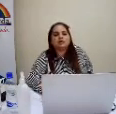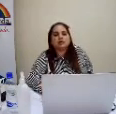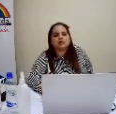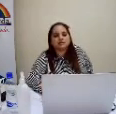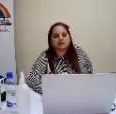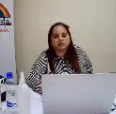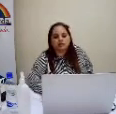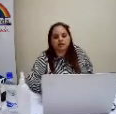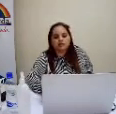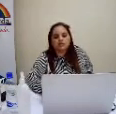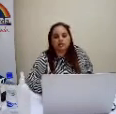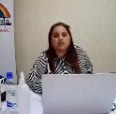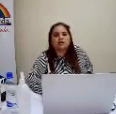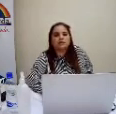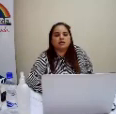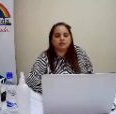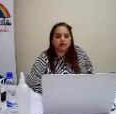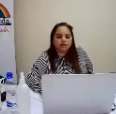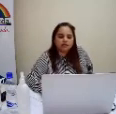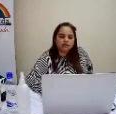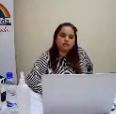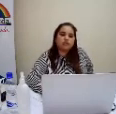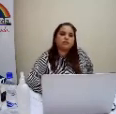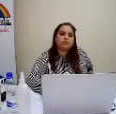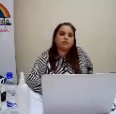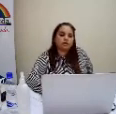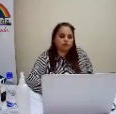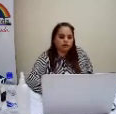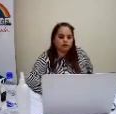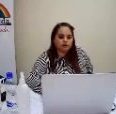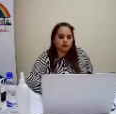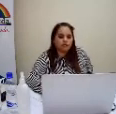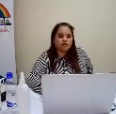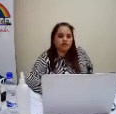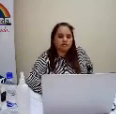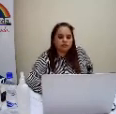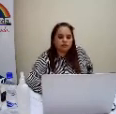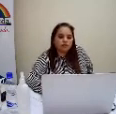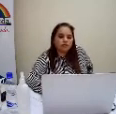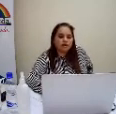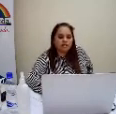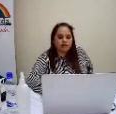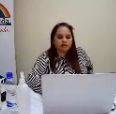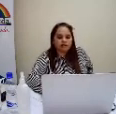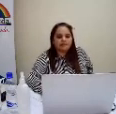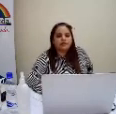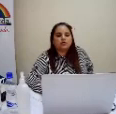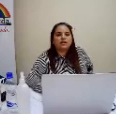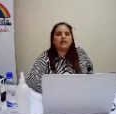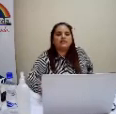también cuando tiene ciertas crisis también podía iniciarse un tratamiento farmacológico según se vuelva más